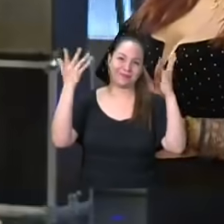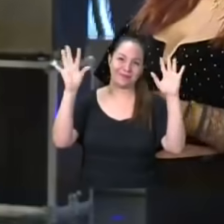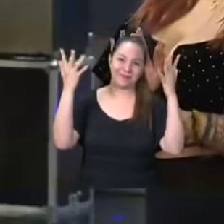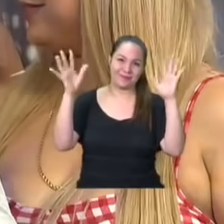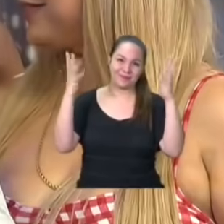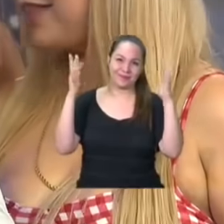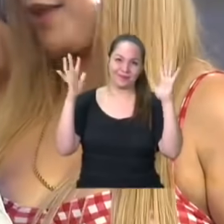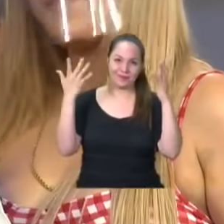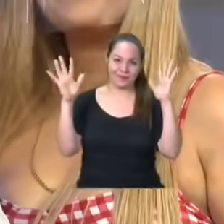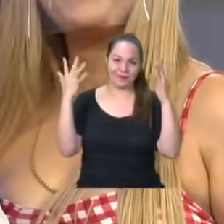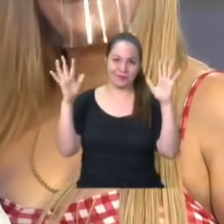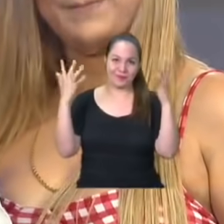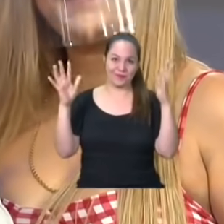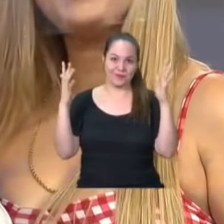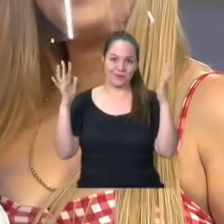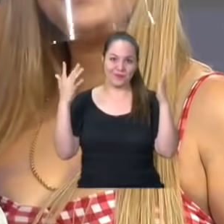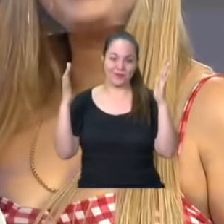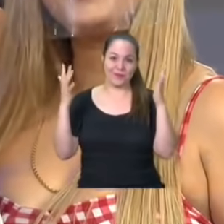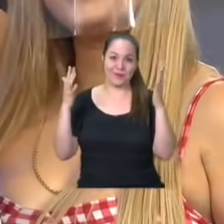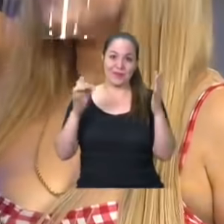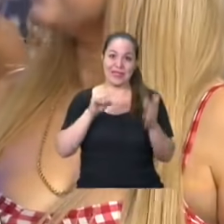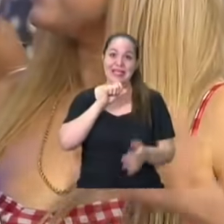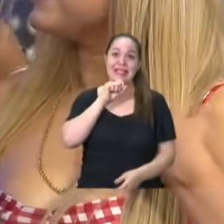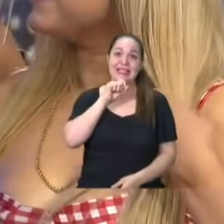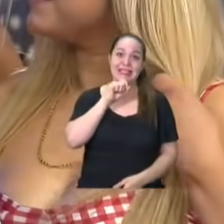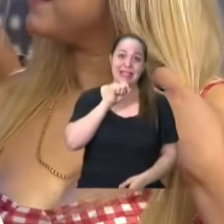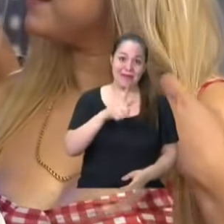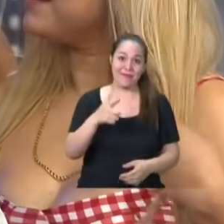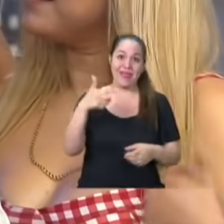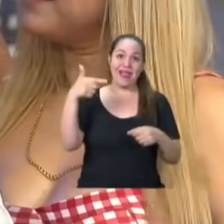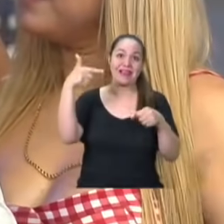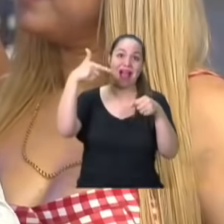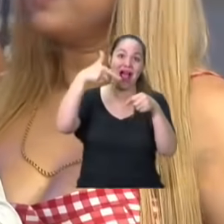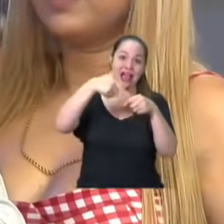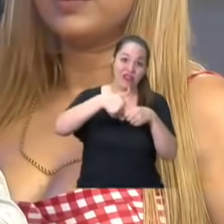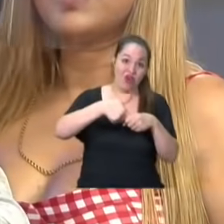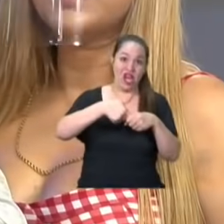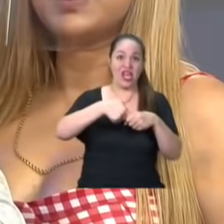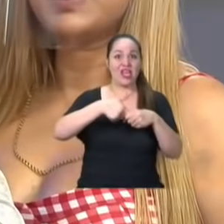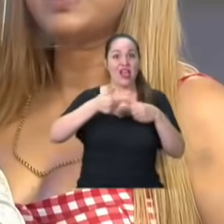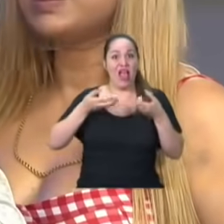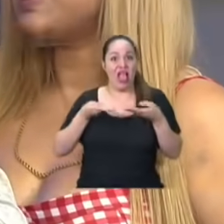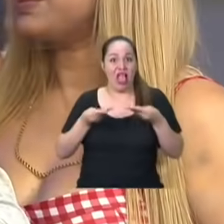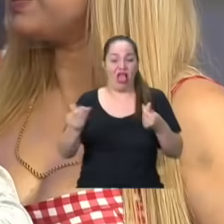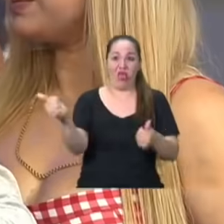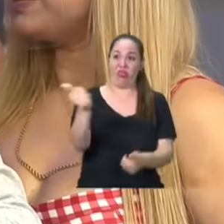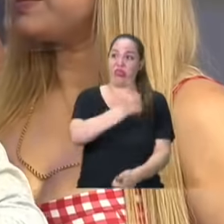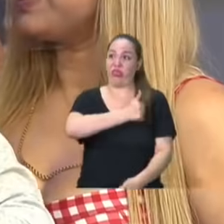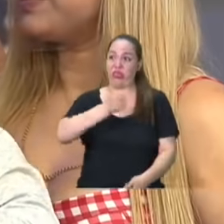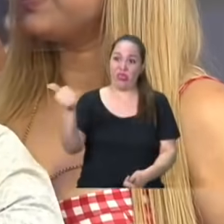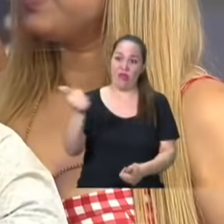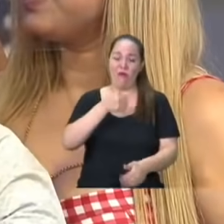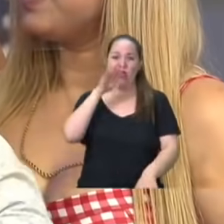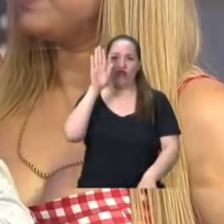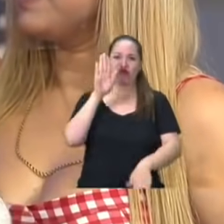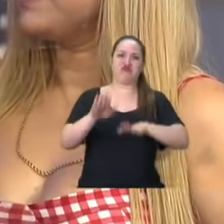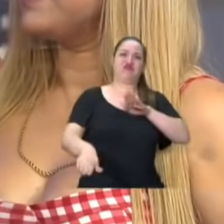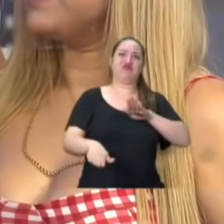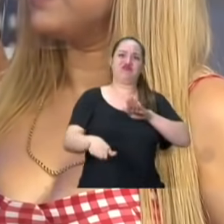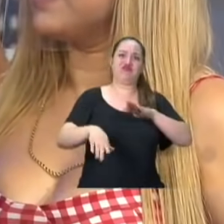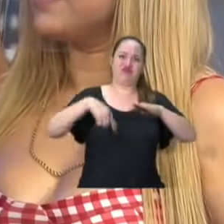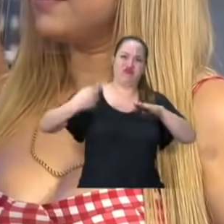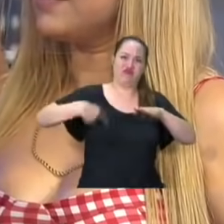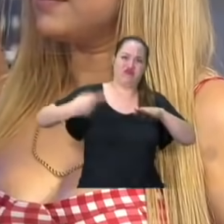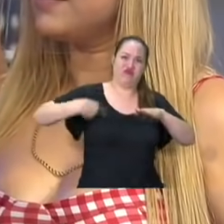También gasta mucha gasolina. Sí. Le da los acelerones a la camioneta, gasta mucha gasolina. ¿Qué